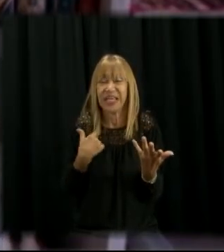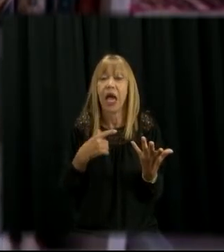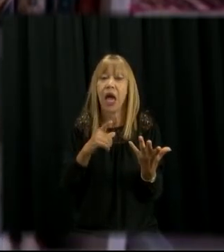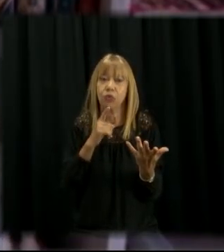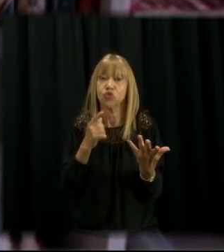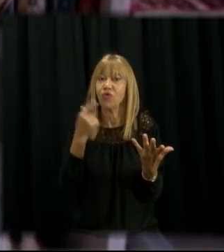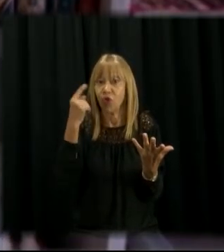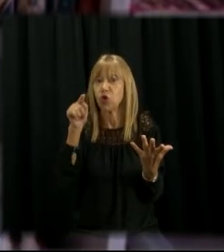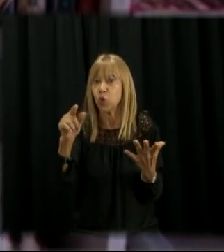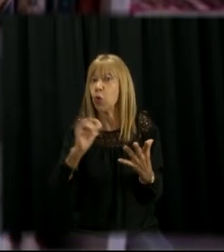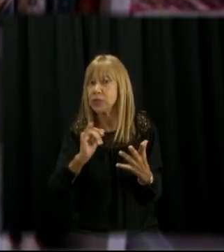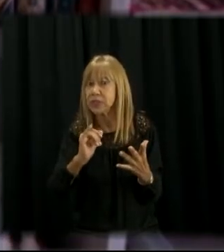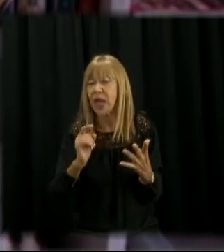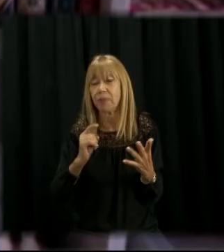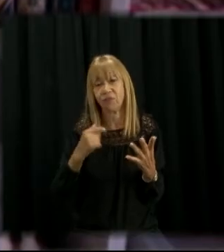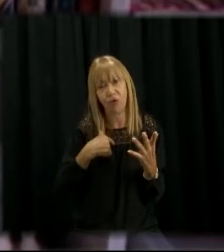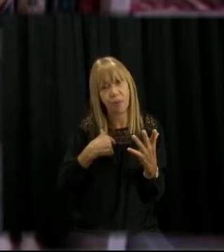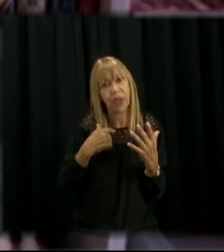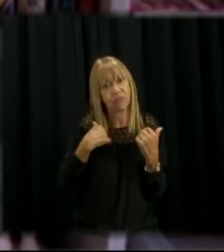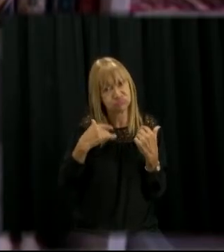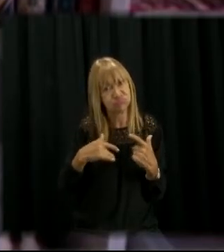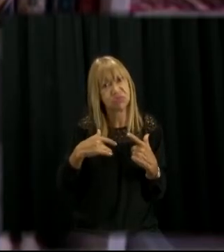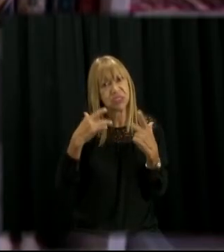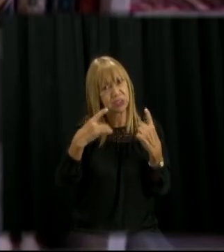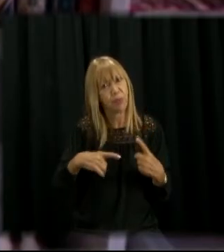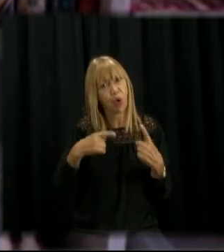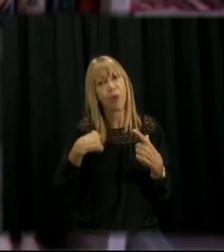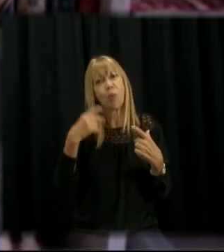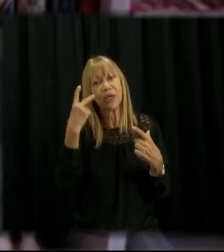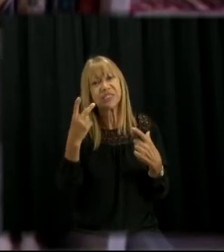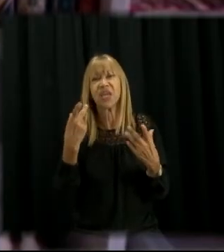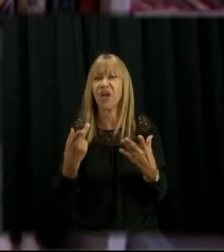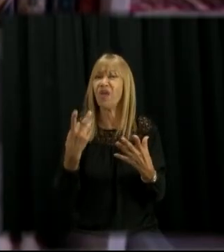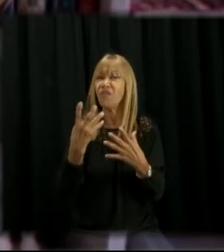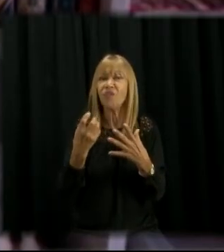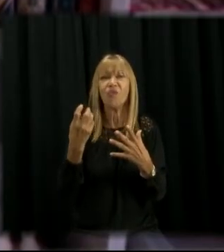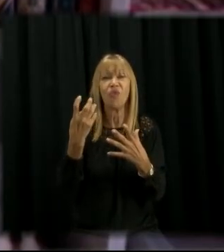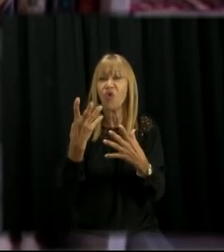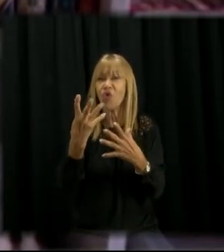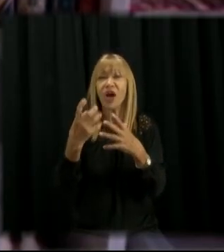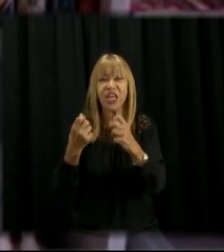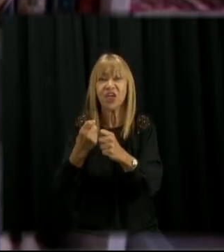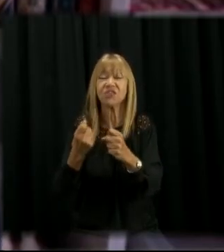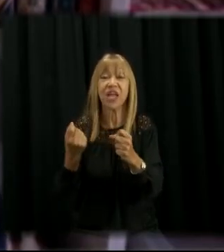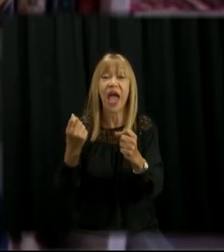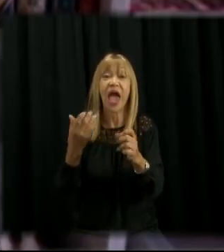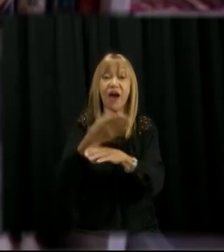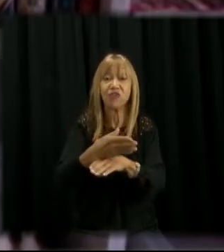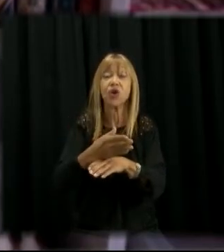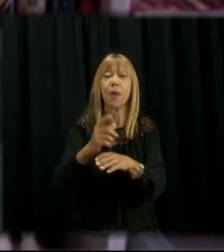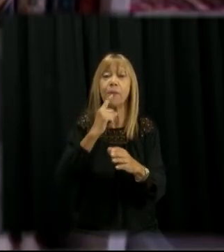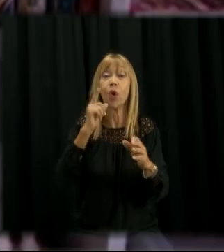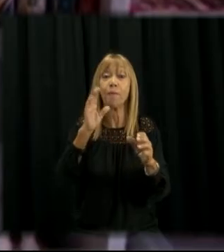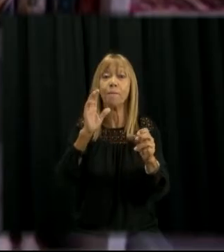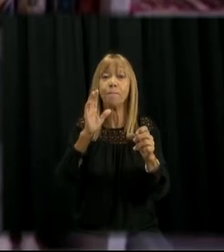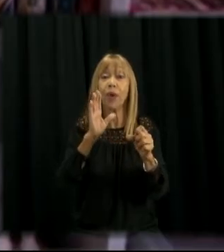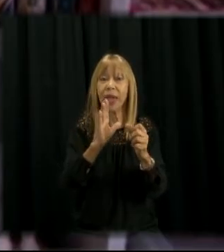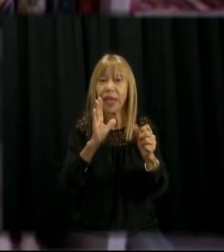Es descorazonante y para ustedes y para mí como junto de la miembro de la Junta de estar aquí después de promesa y